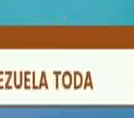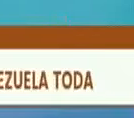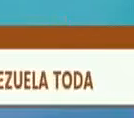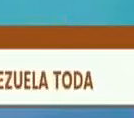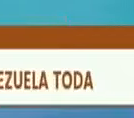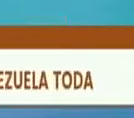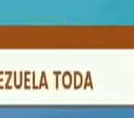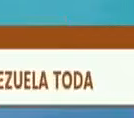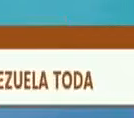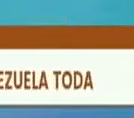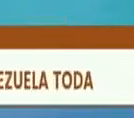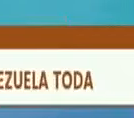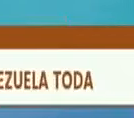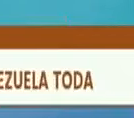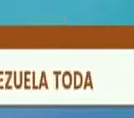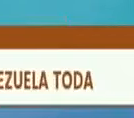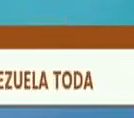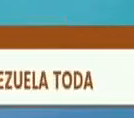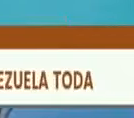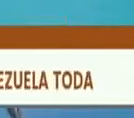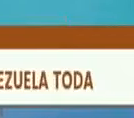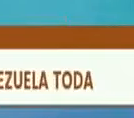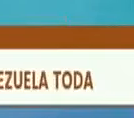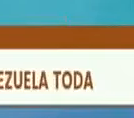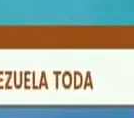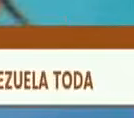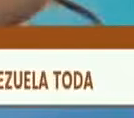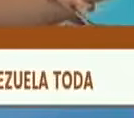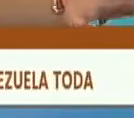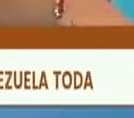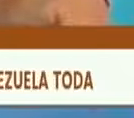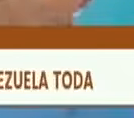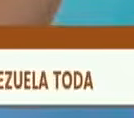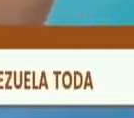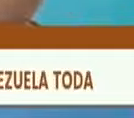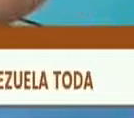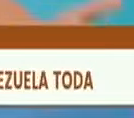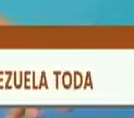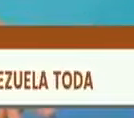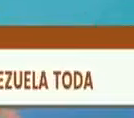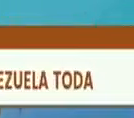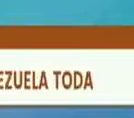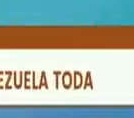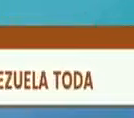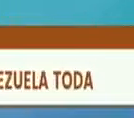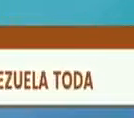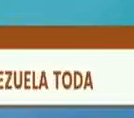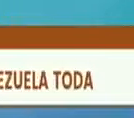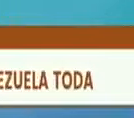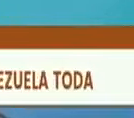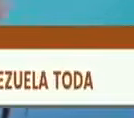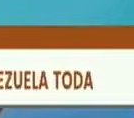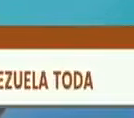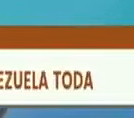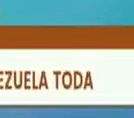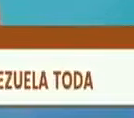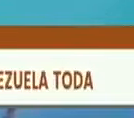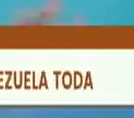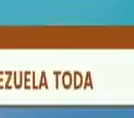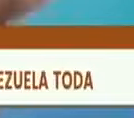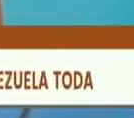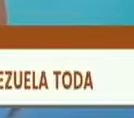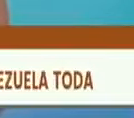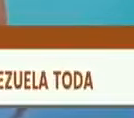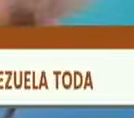también cómo en los centros comerciales del país, en toda esta experiencia comercial que también se da a finales de noviembre, también